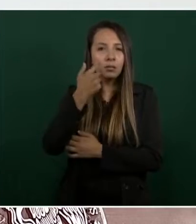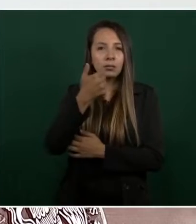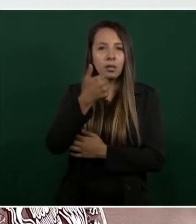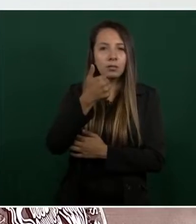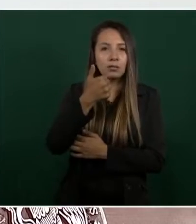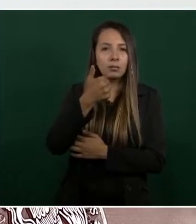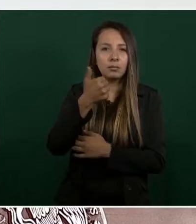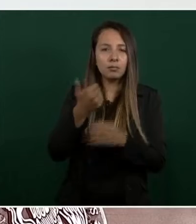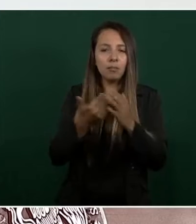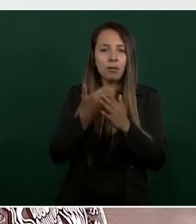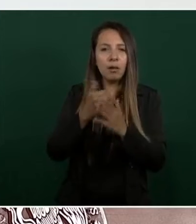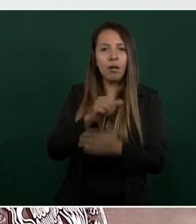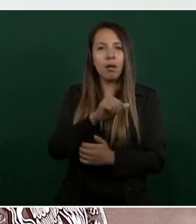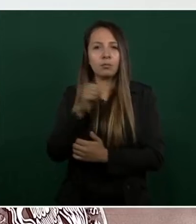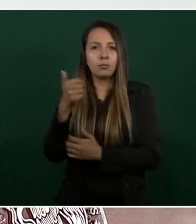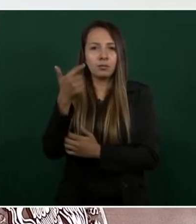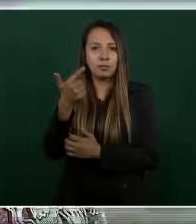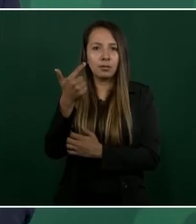de la mañana.